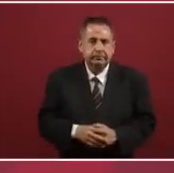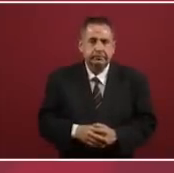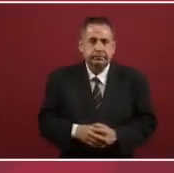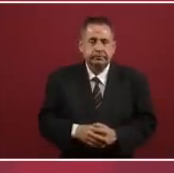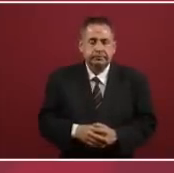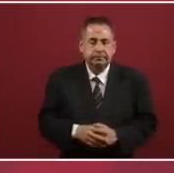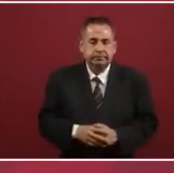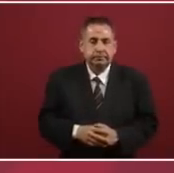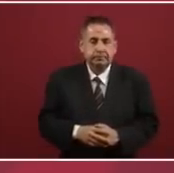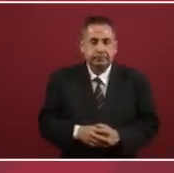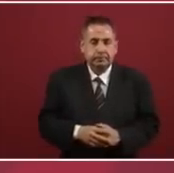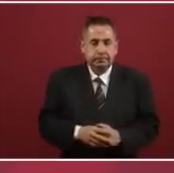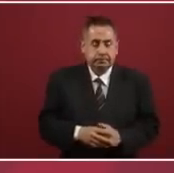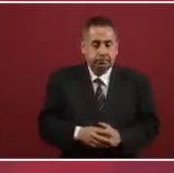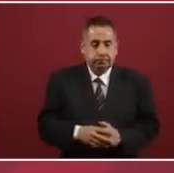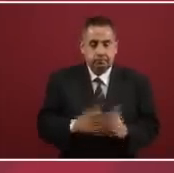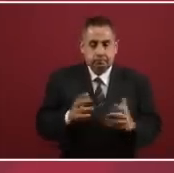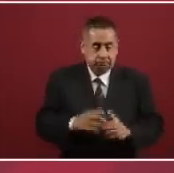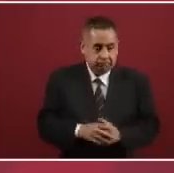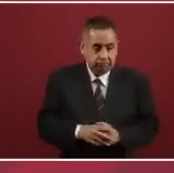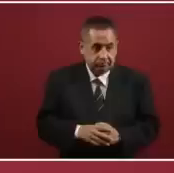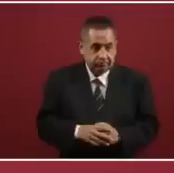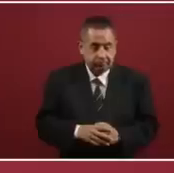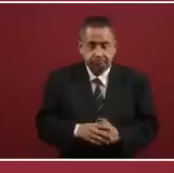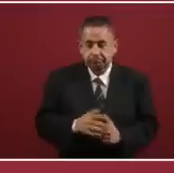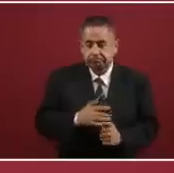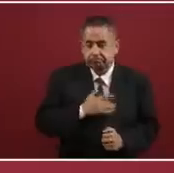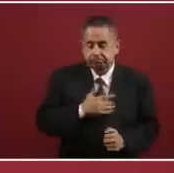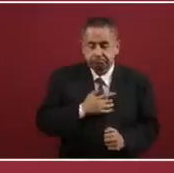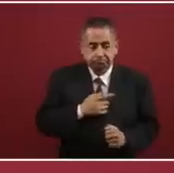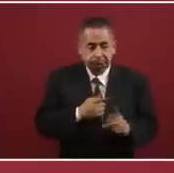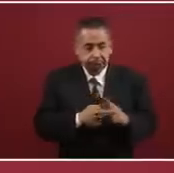Todo se mide